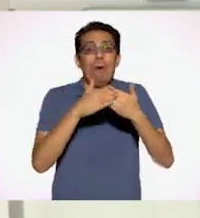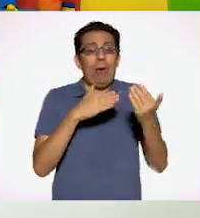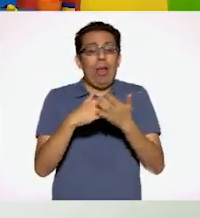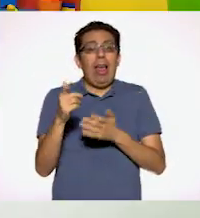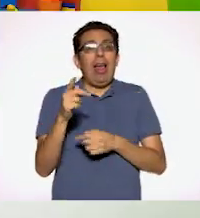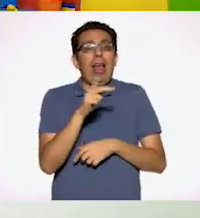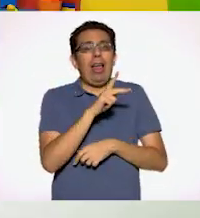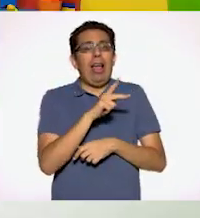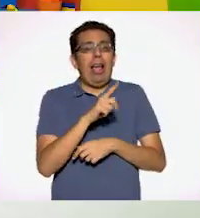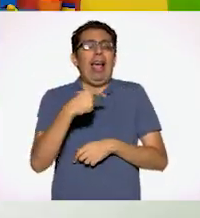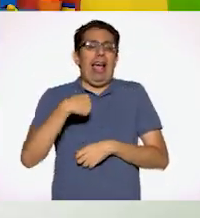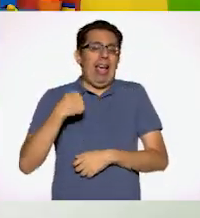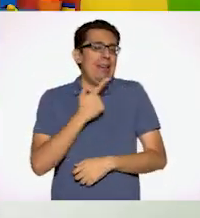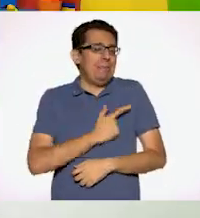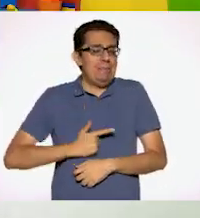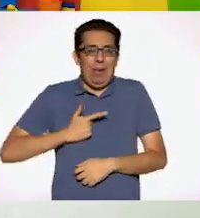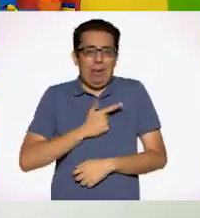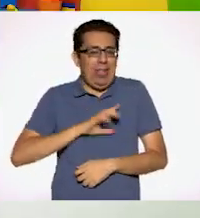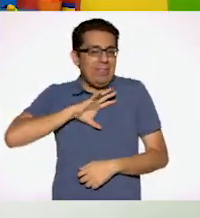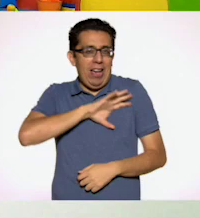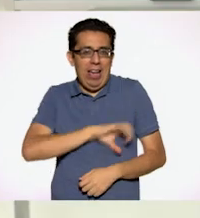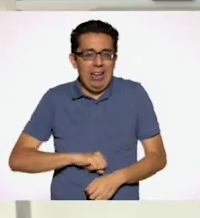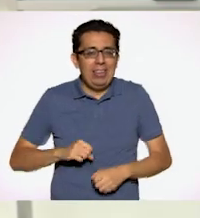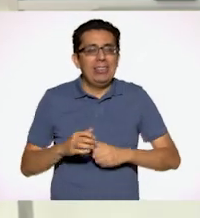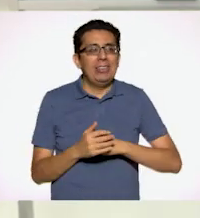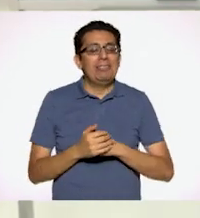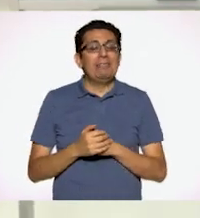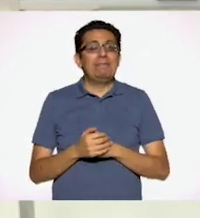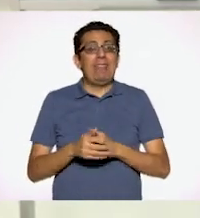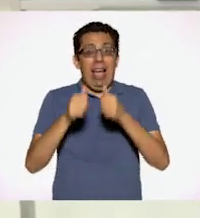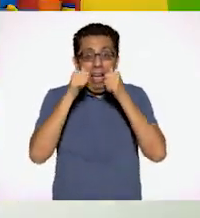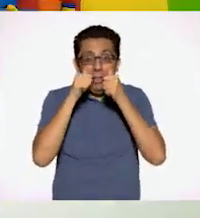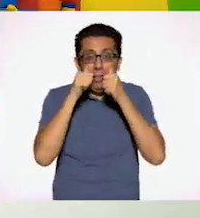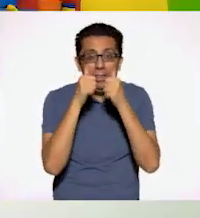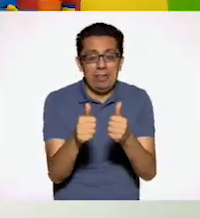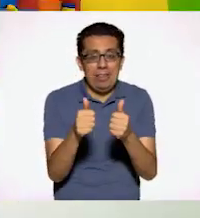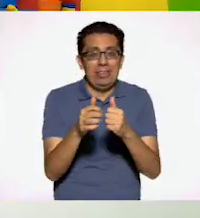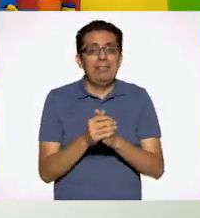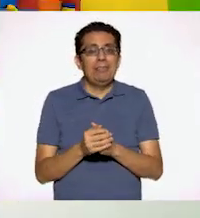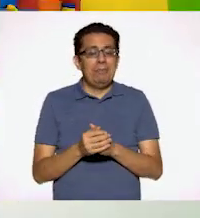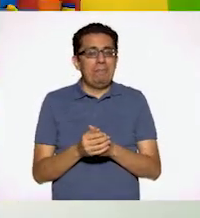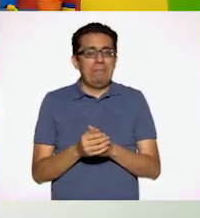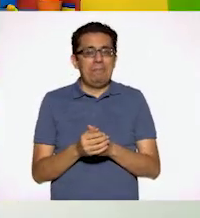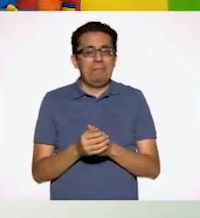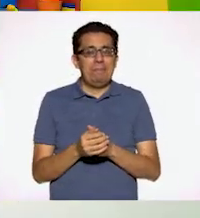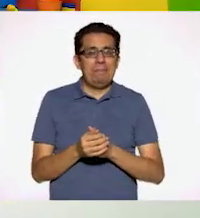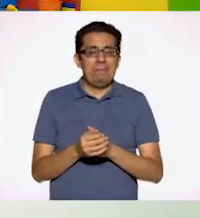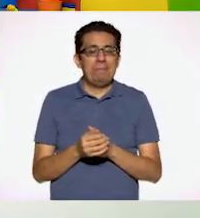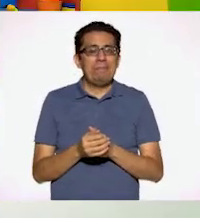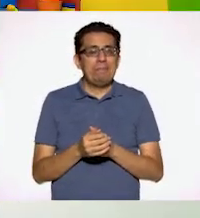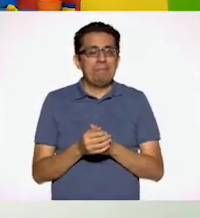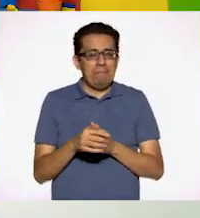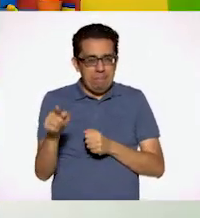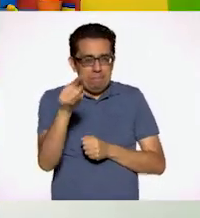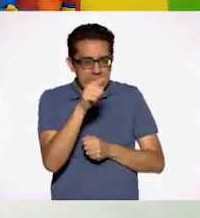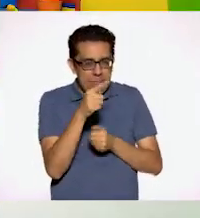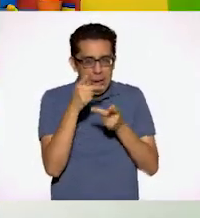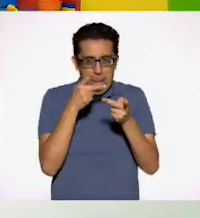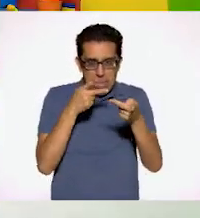gusta! ¡Que está de moda y a mí me gusta! ¡Atención! ¡Atención!